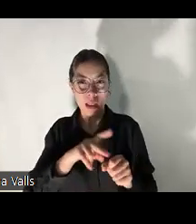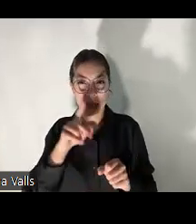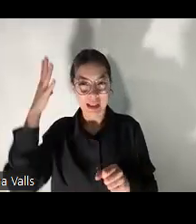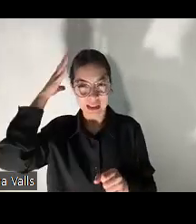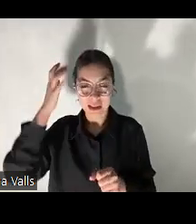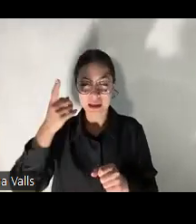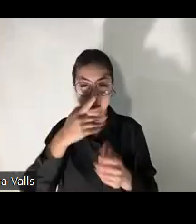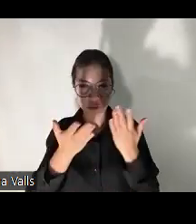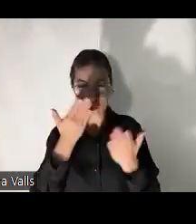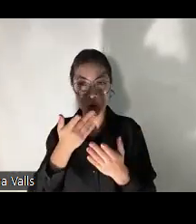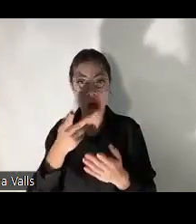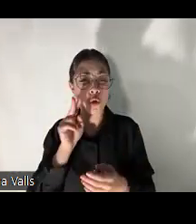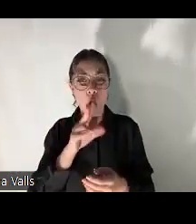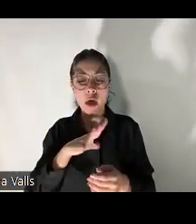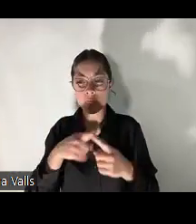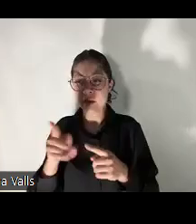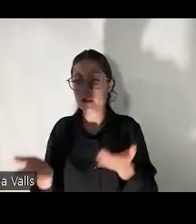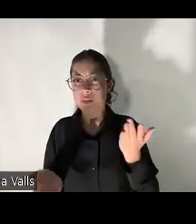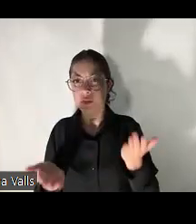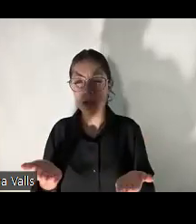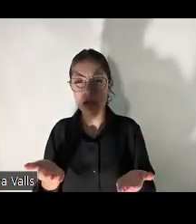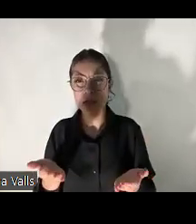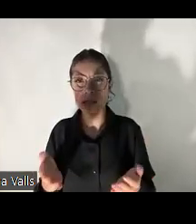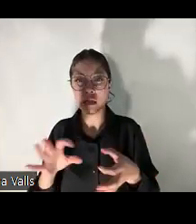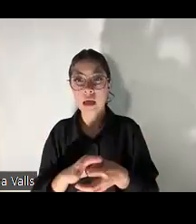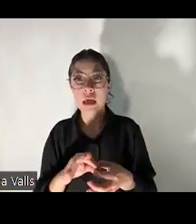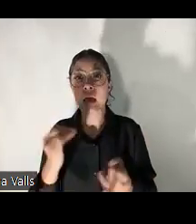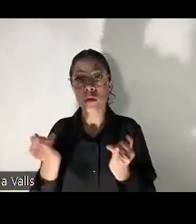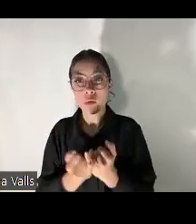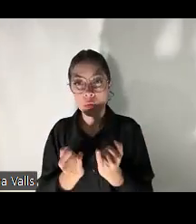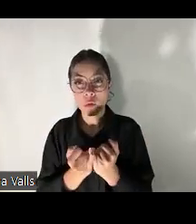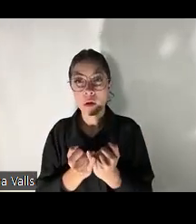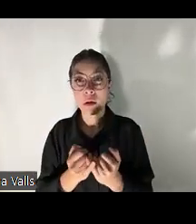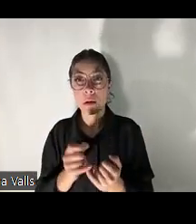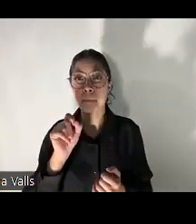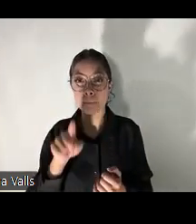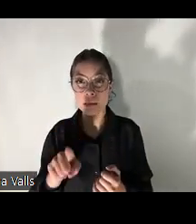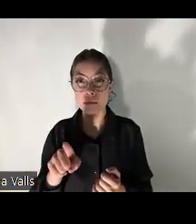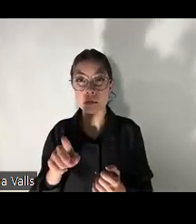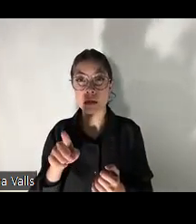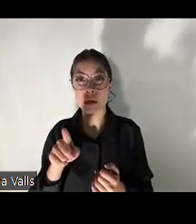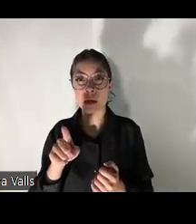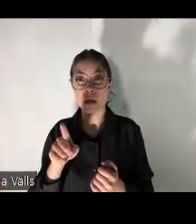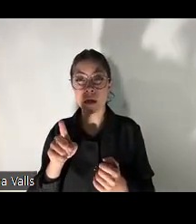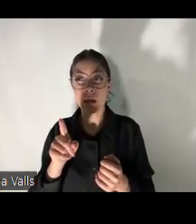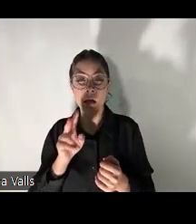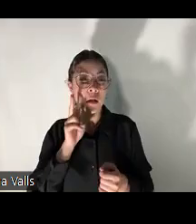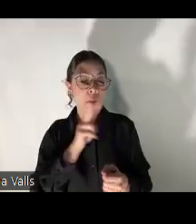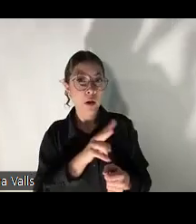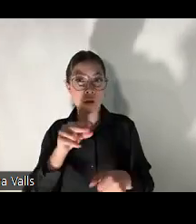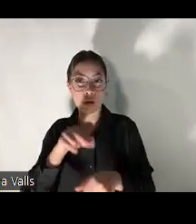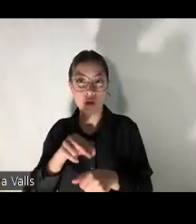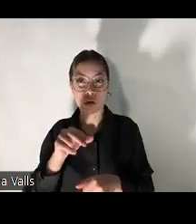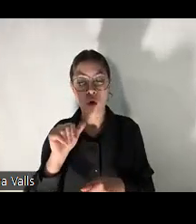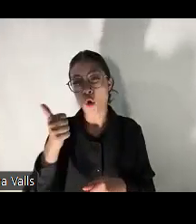había diferencia con el número de comorbilidades asociadas e incluso con la severidad calificada por Gross Motor Function o